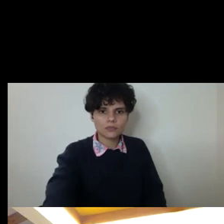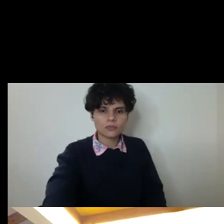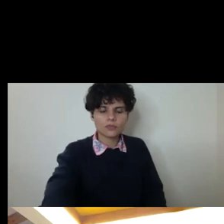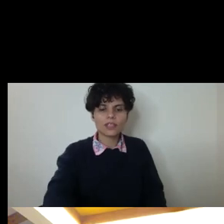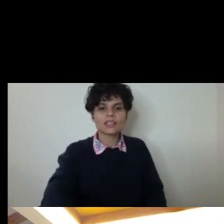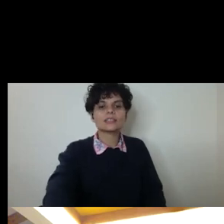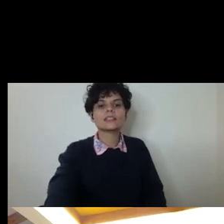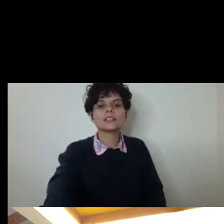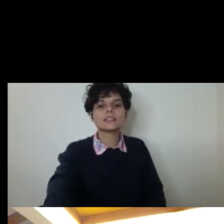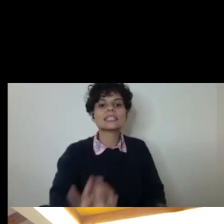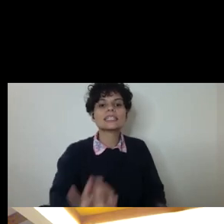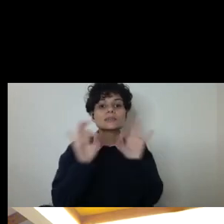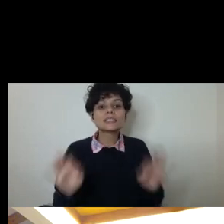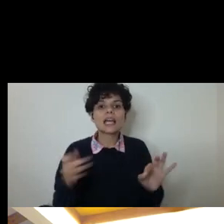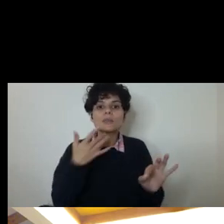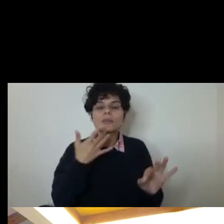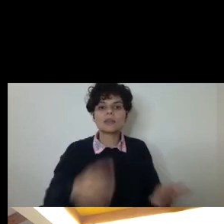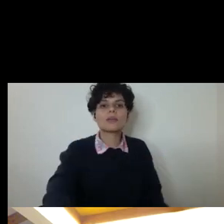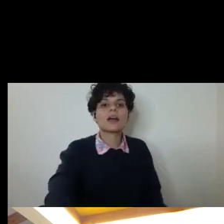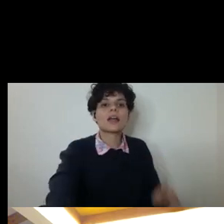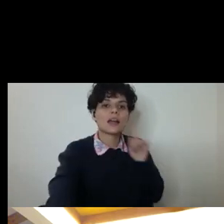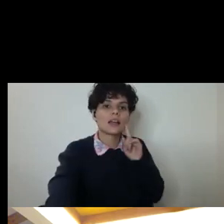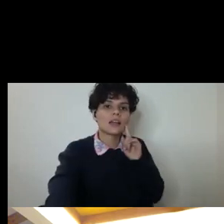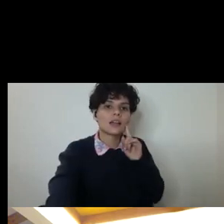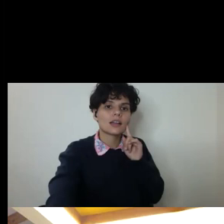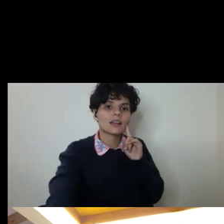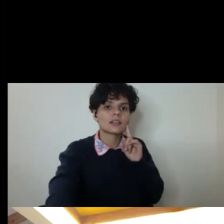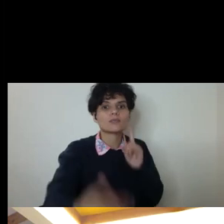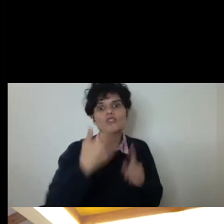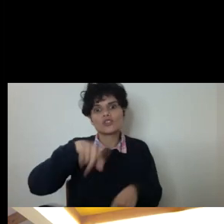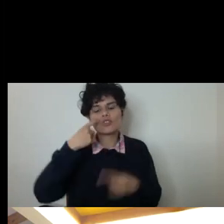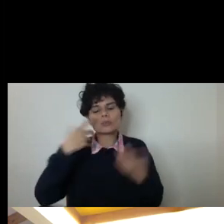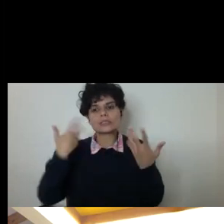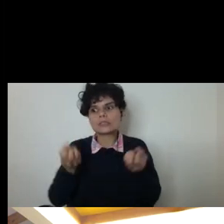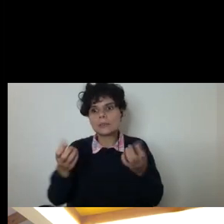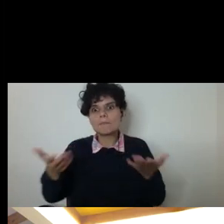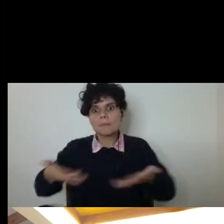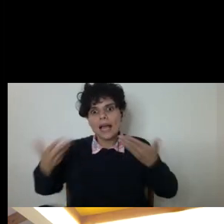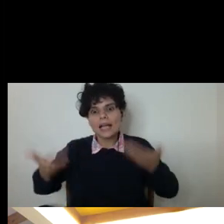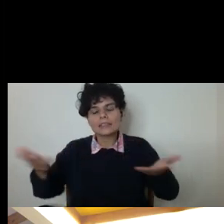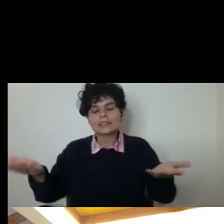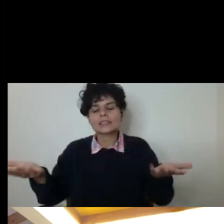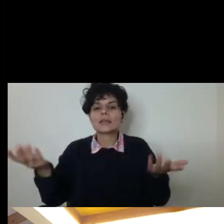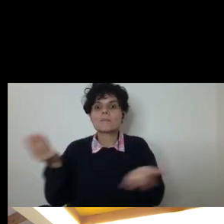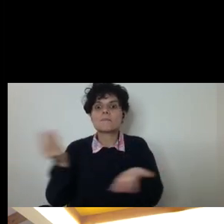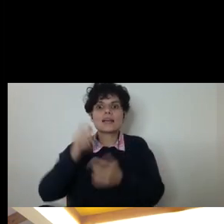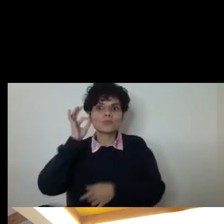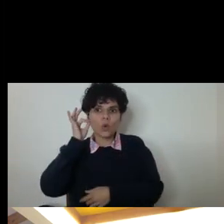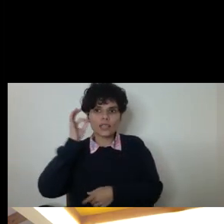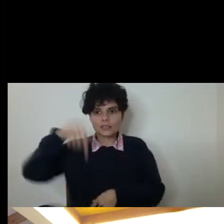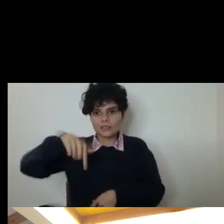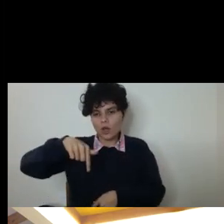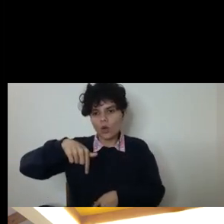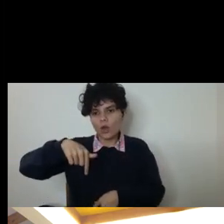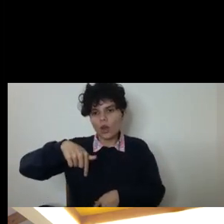muchas iniciativas que estábamos tratando de conseguir que haya más mujeres en ciencia. Y actualmente soy presidenta,